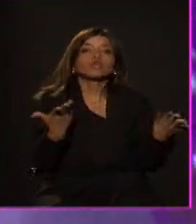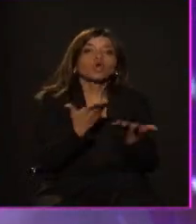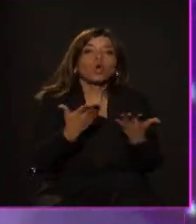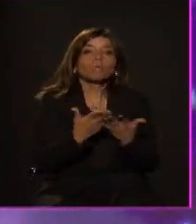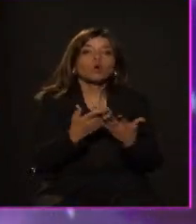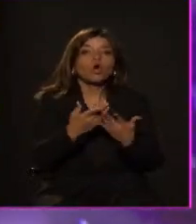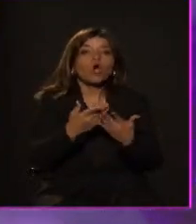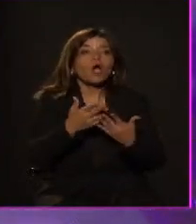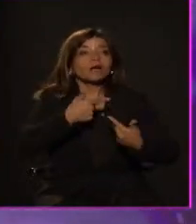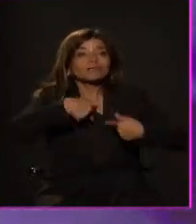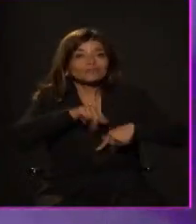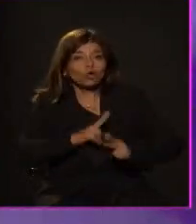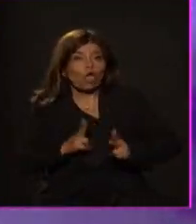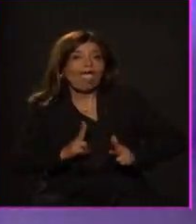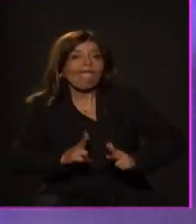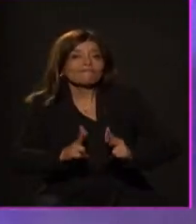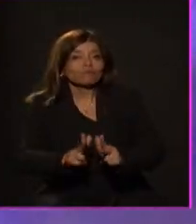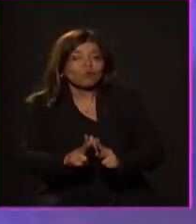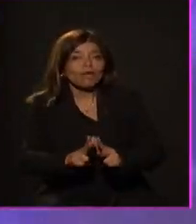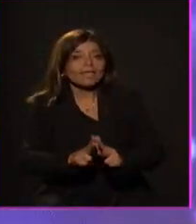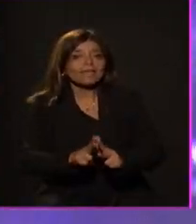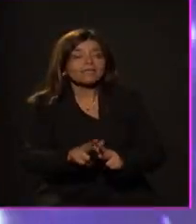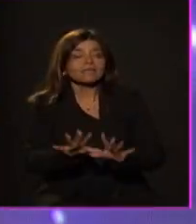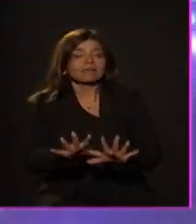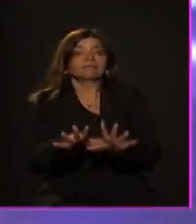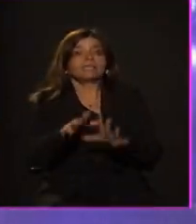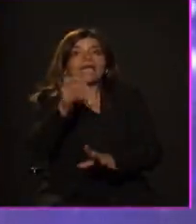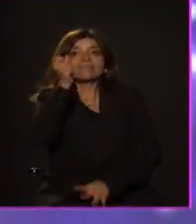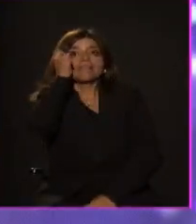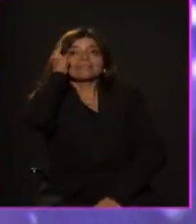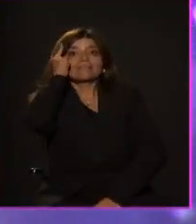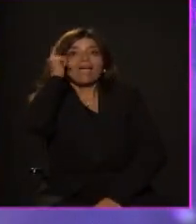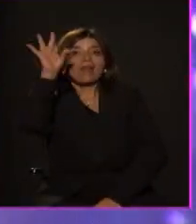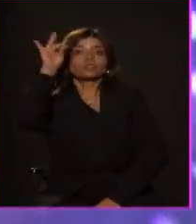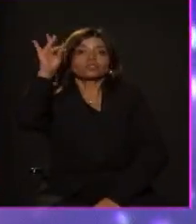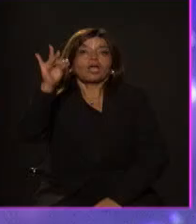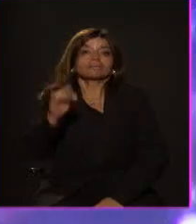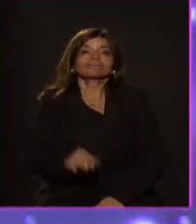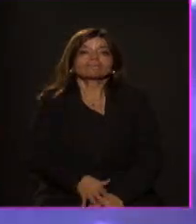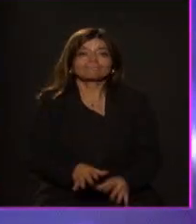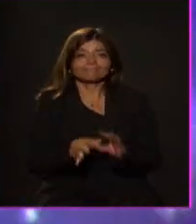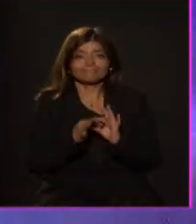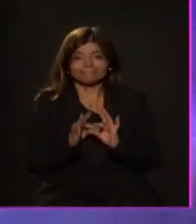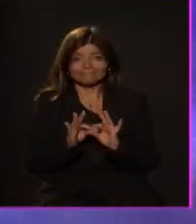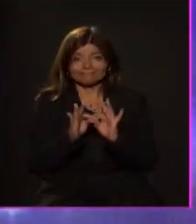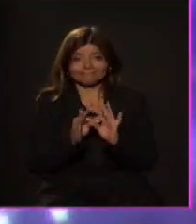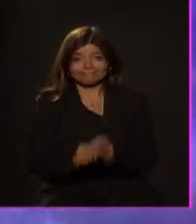injerencia y sin perder la capacidad de asombro, que es básicamente descubrir lo desconocido. Muchas gracias.